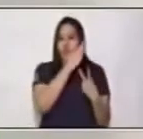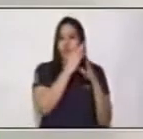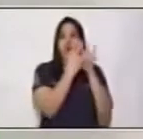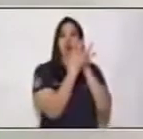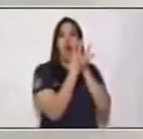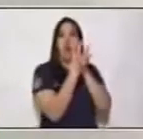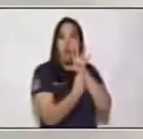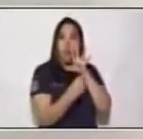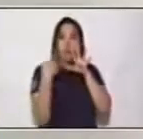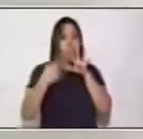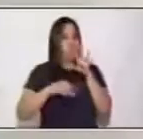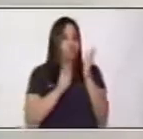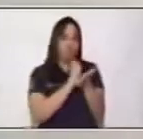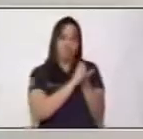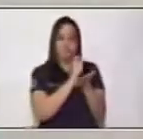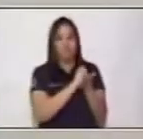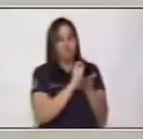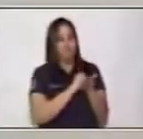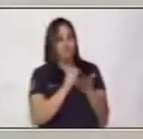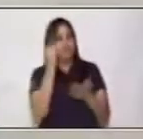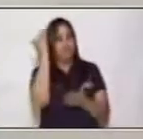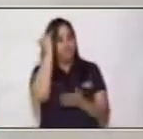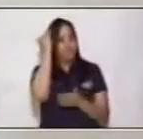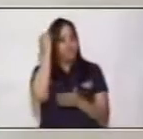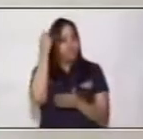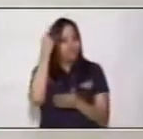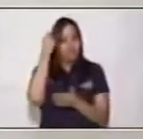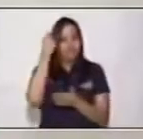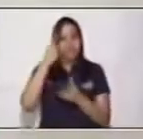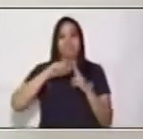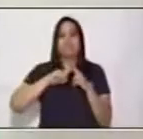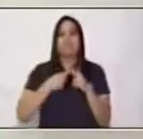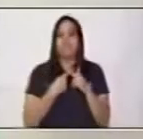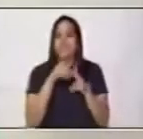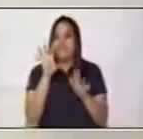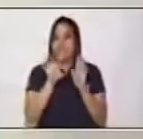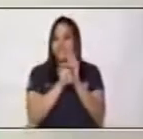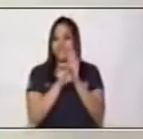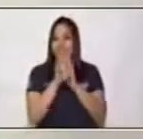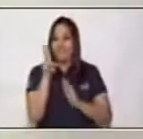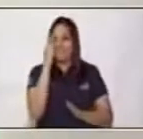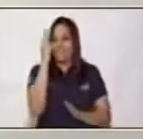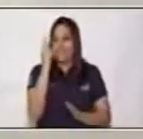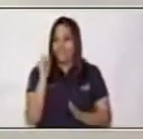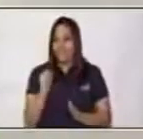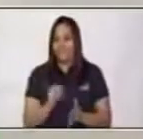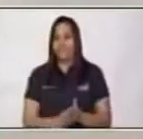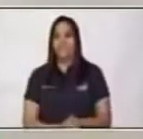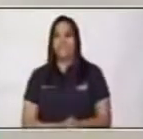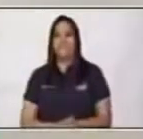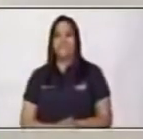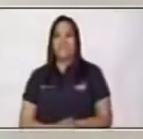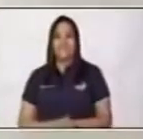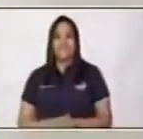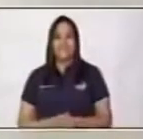registra tus datos para poder iniciar nuestro ejemplo número 2.